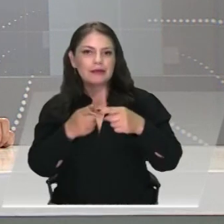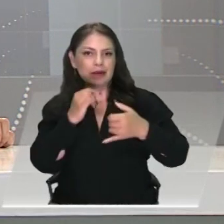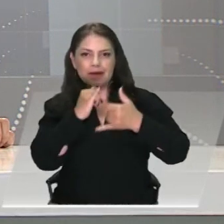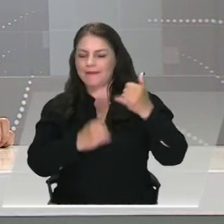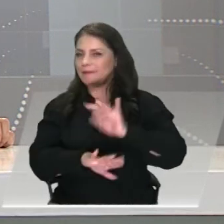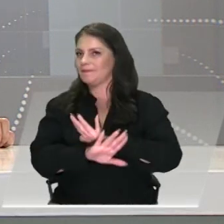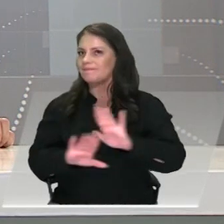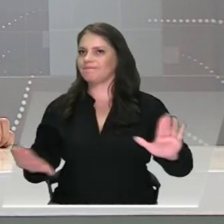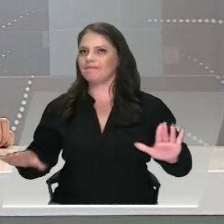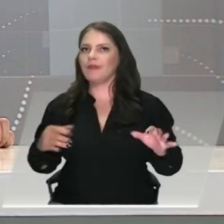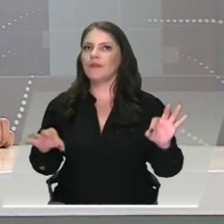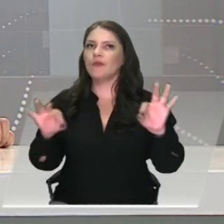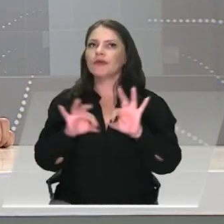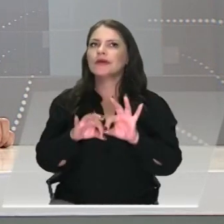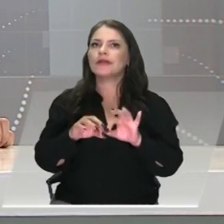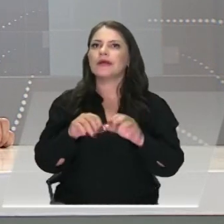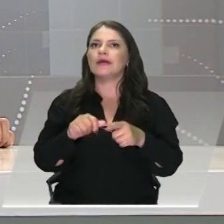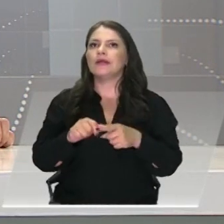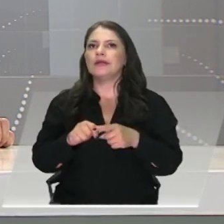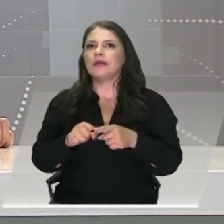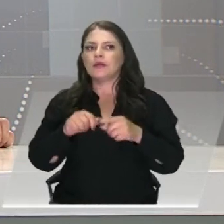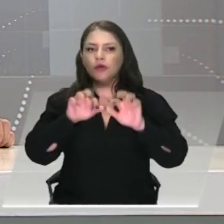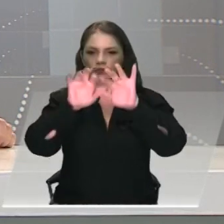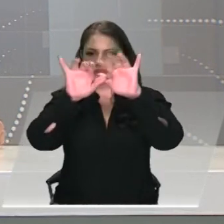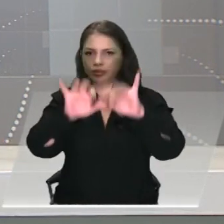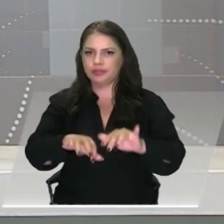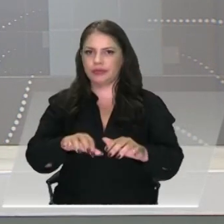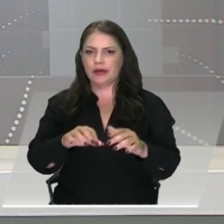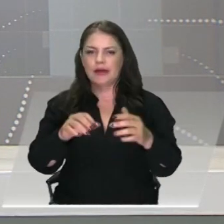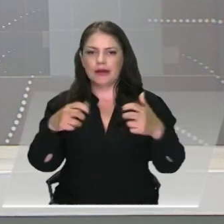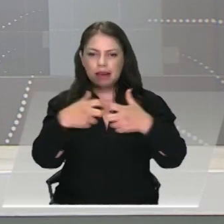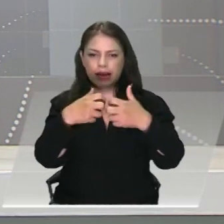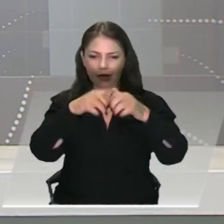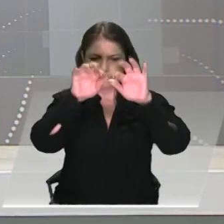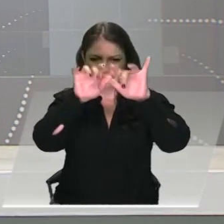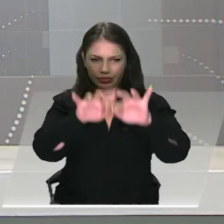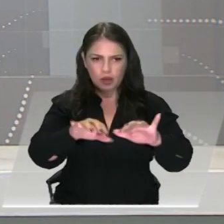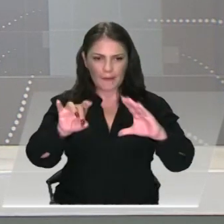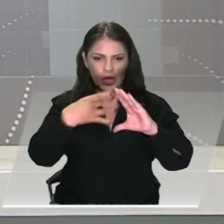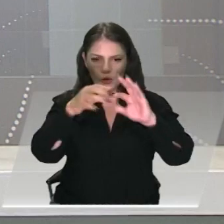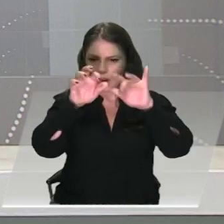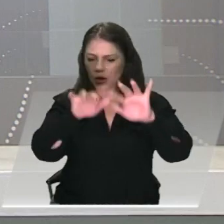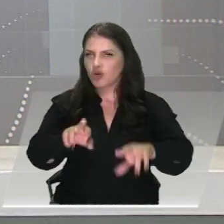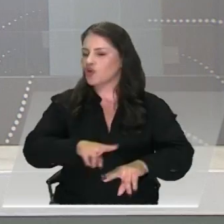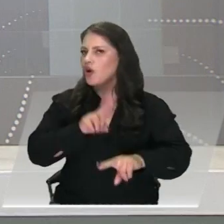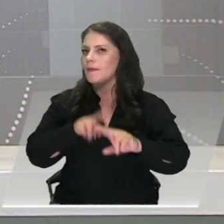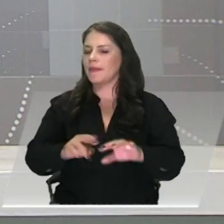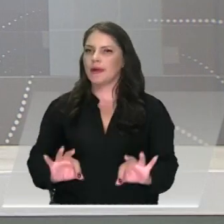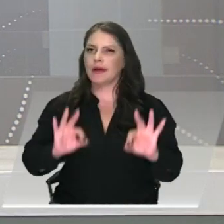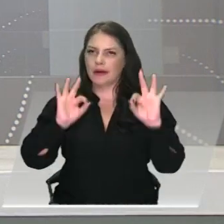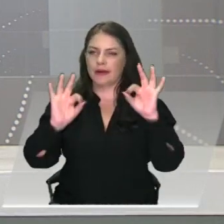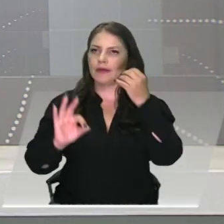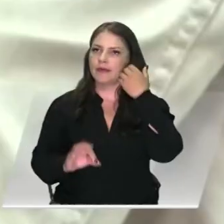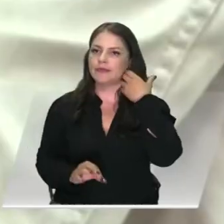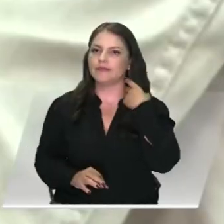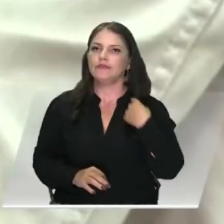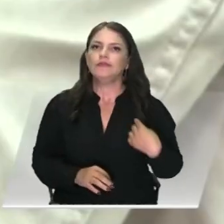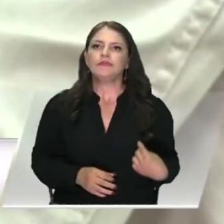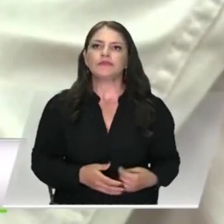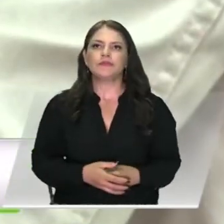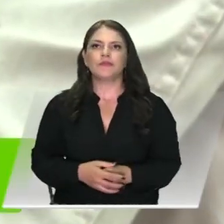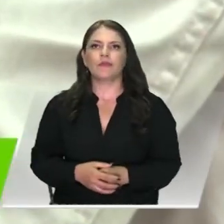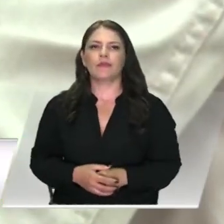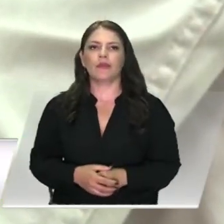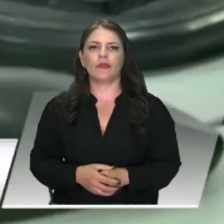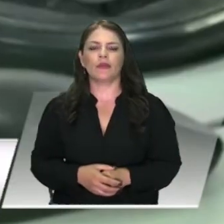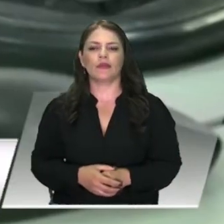Se busca garantizar la aplicación electrónica de la prueba en condiciones de total normalidad y calidad. El